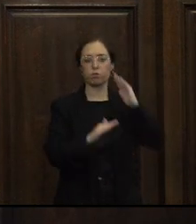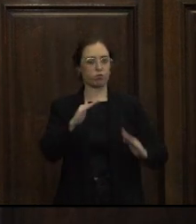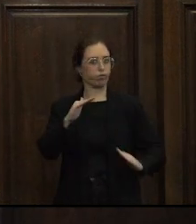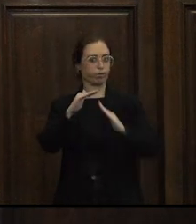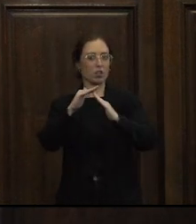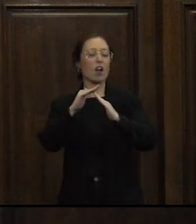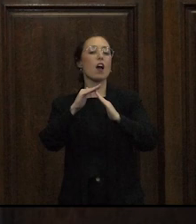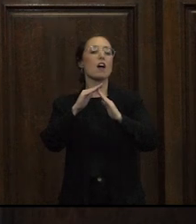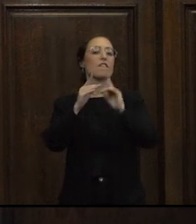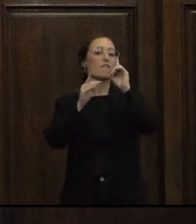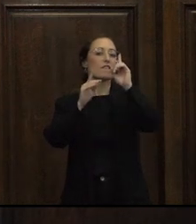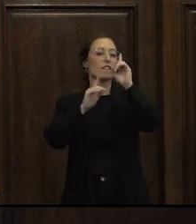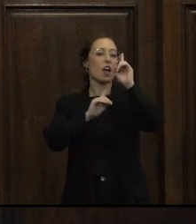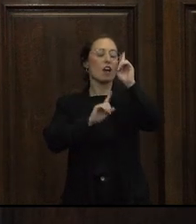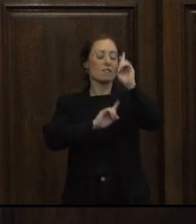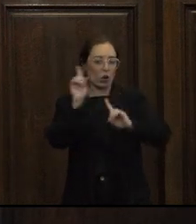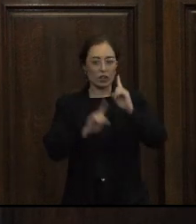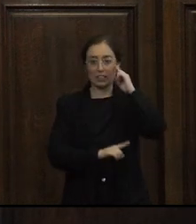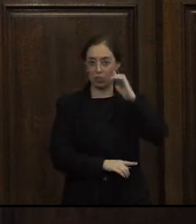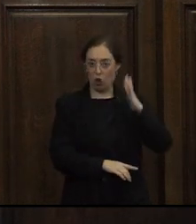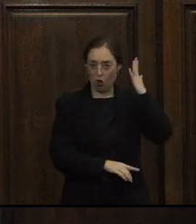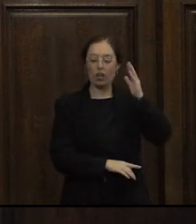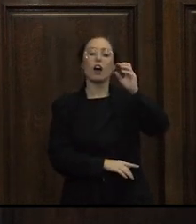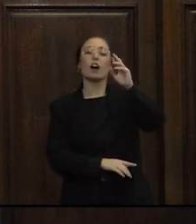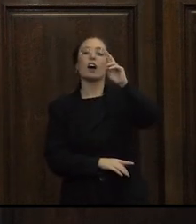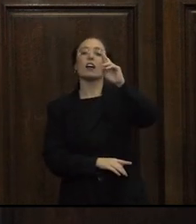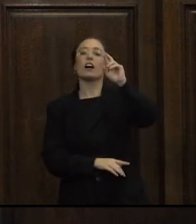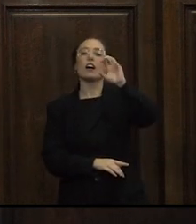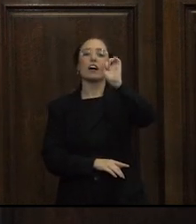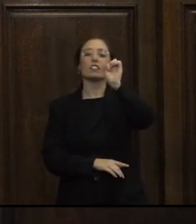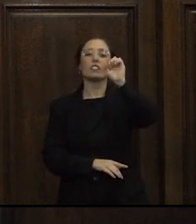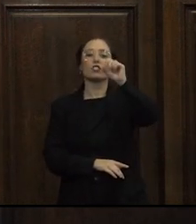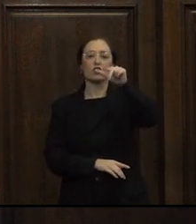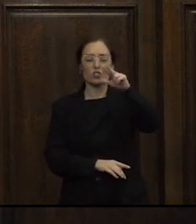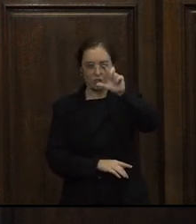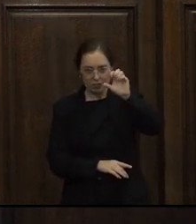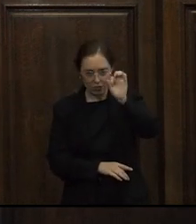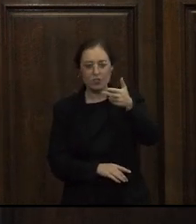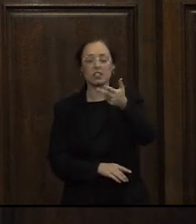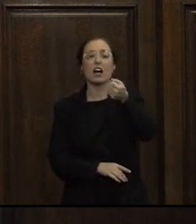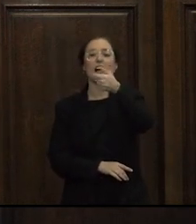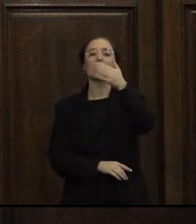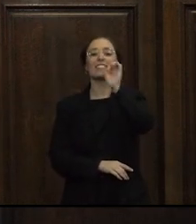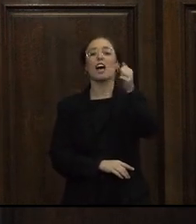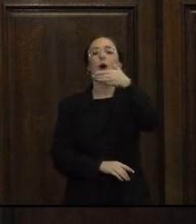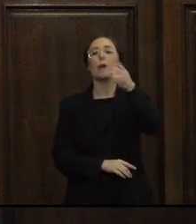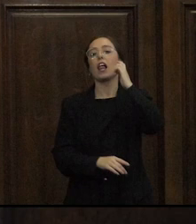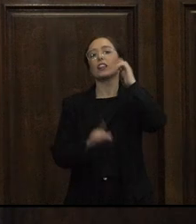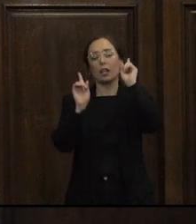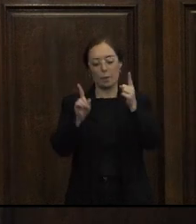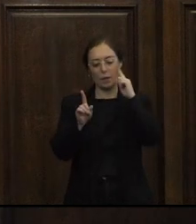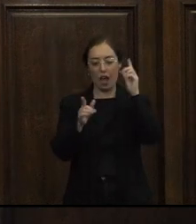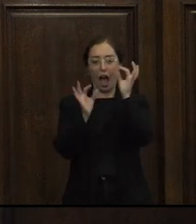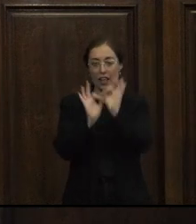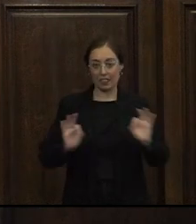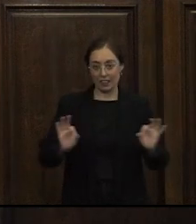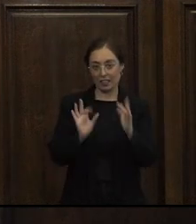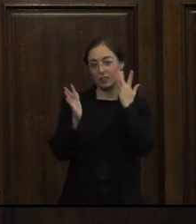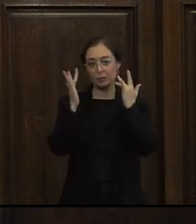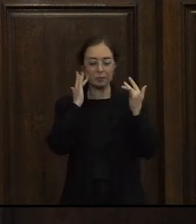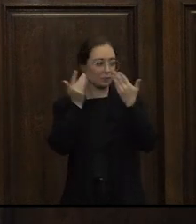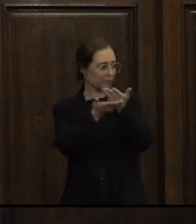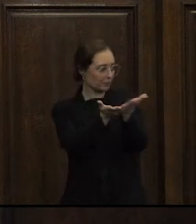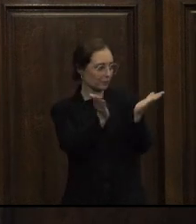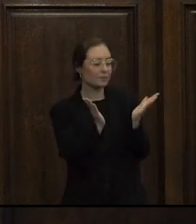de Psicología, el profesor Enrique Irrazábal. Y luego los invitaremos al espectáculo artístico Juana y